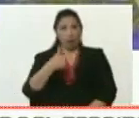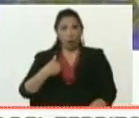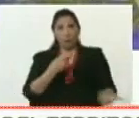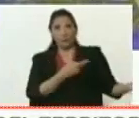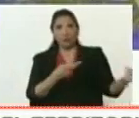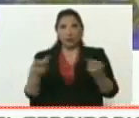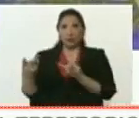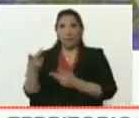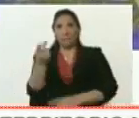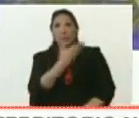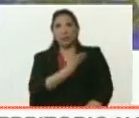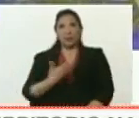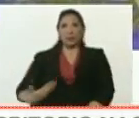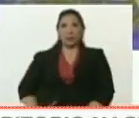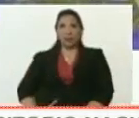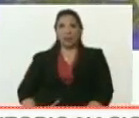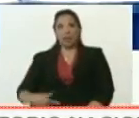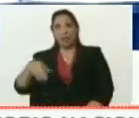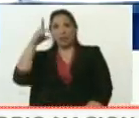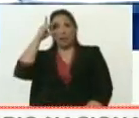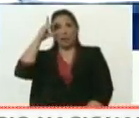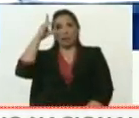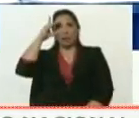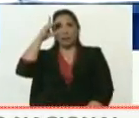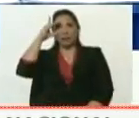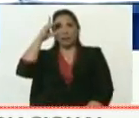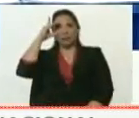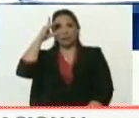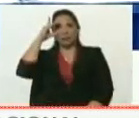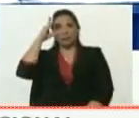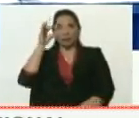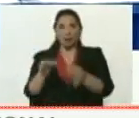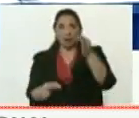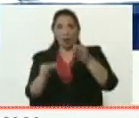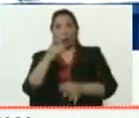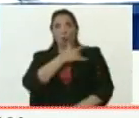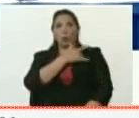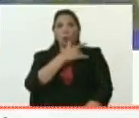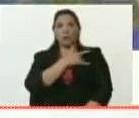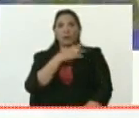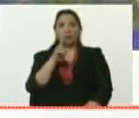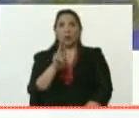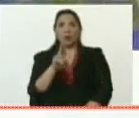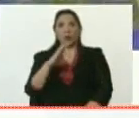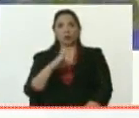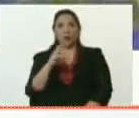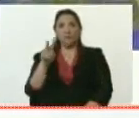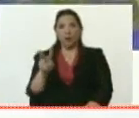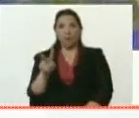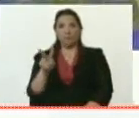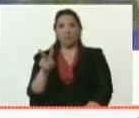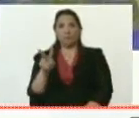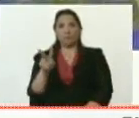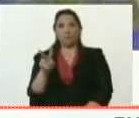la vicepresidenta, Delcy Rodríguez, abogada de la Universidad Central de Venezuela,